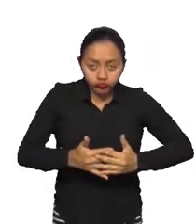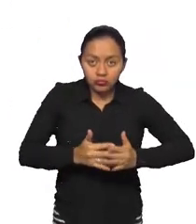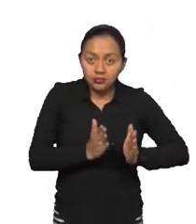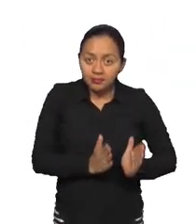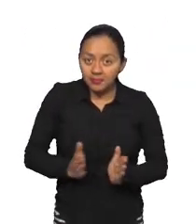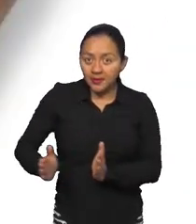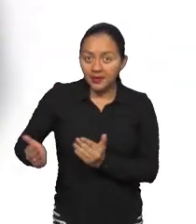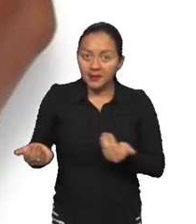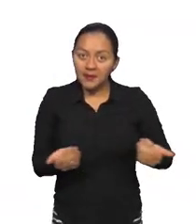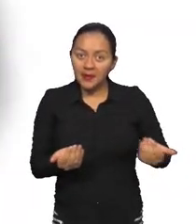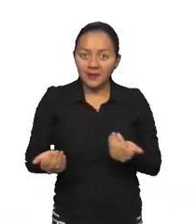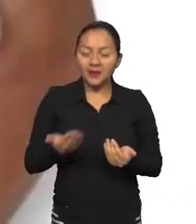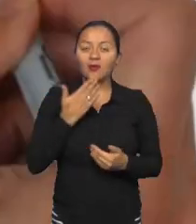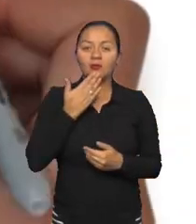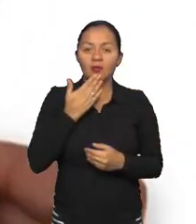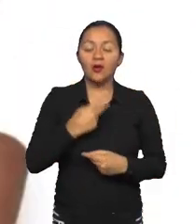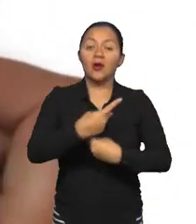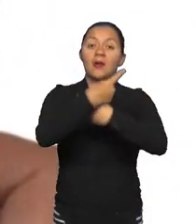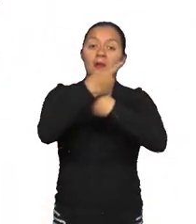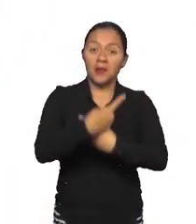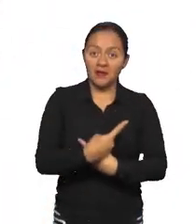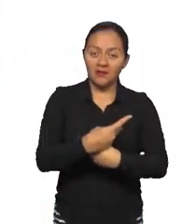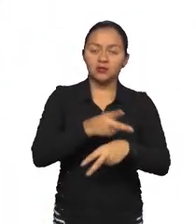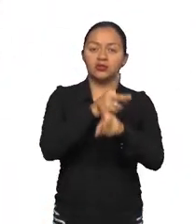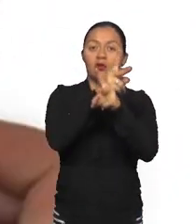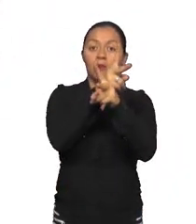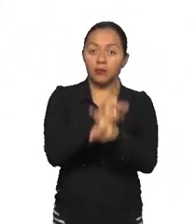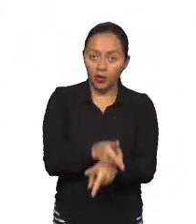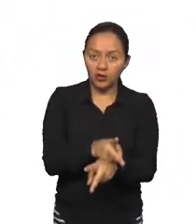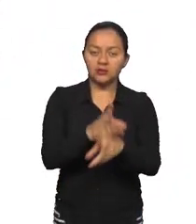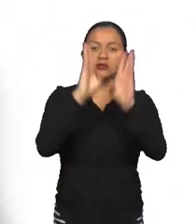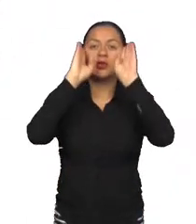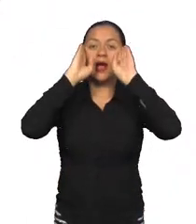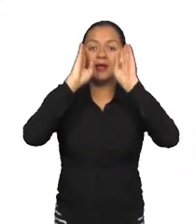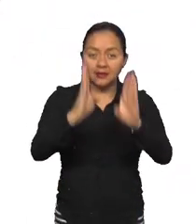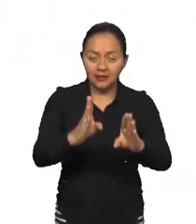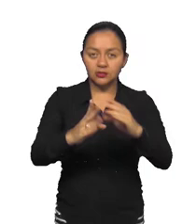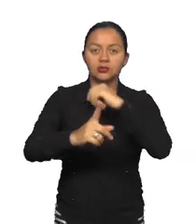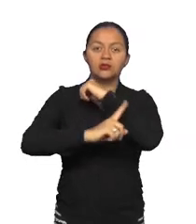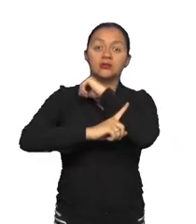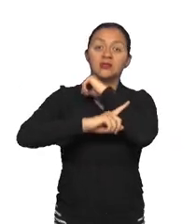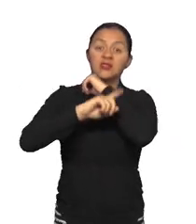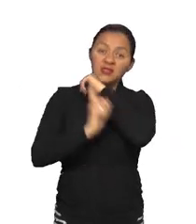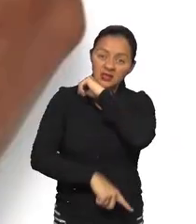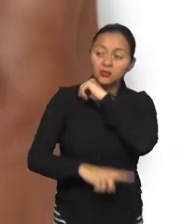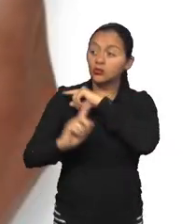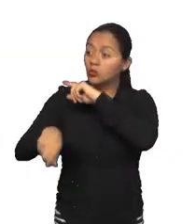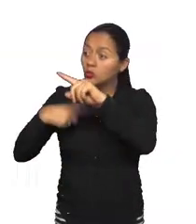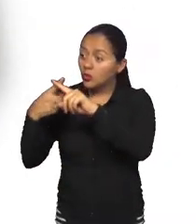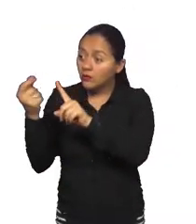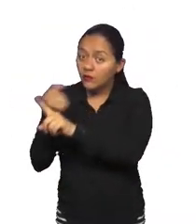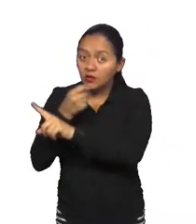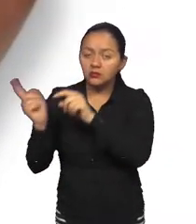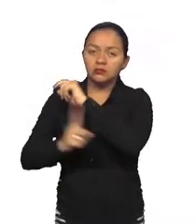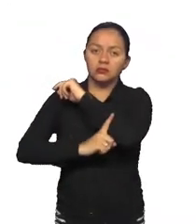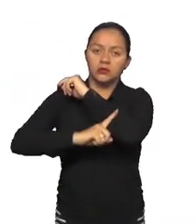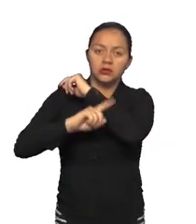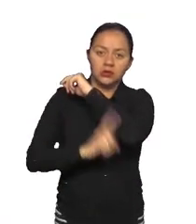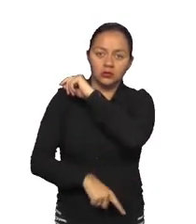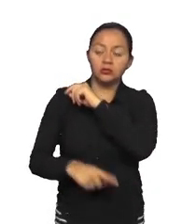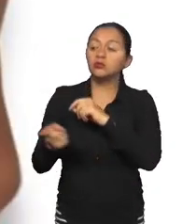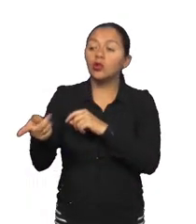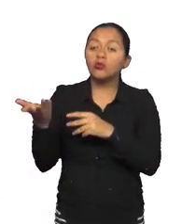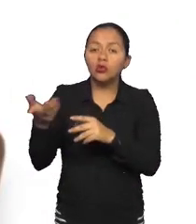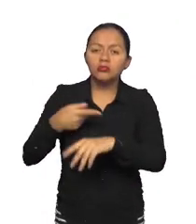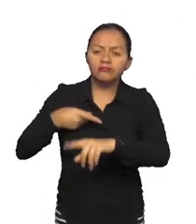discapacidad y prevención, protección, atención y sanción de violencia basada en género, con